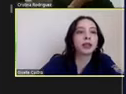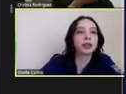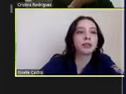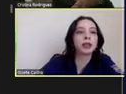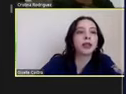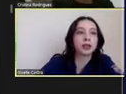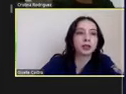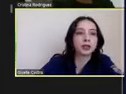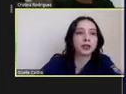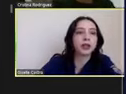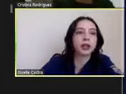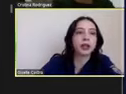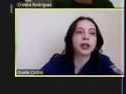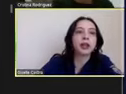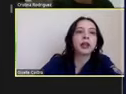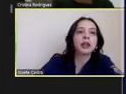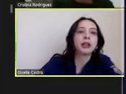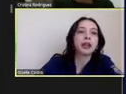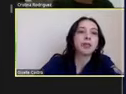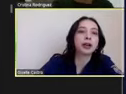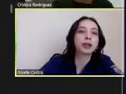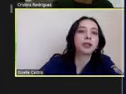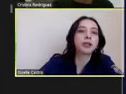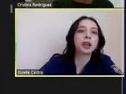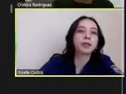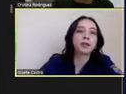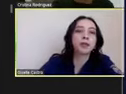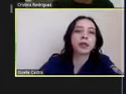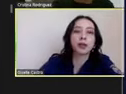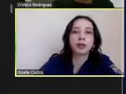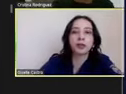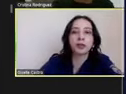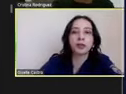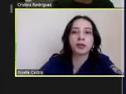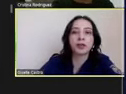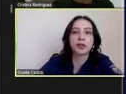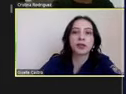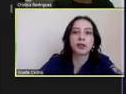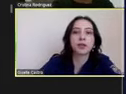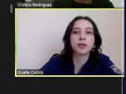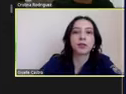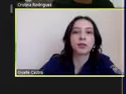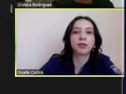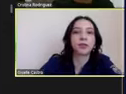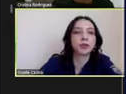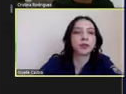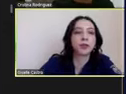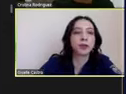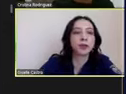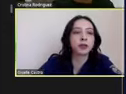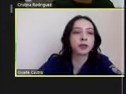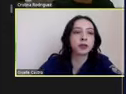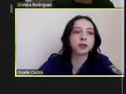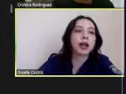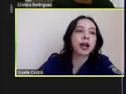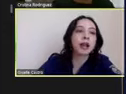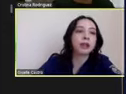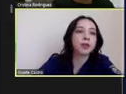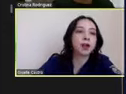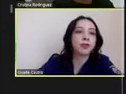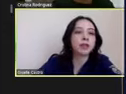Vamos a tener que es una distensión, del aparato cápsulo-ligamentoso que se va a producir por un